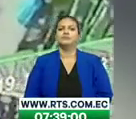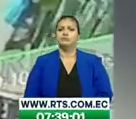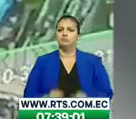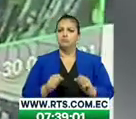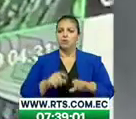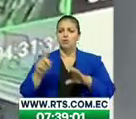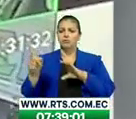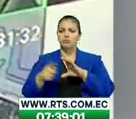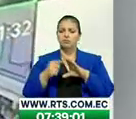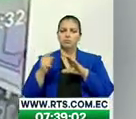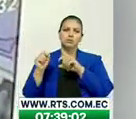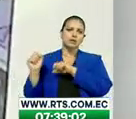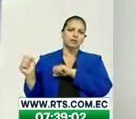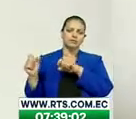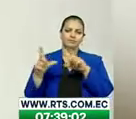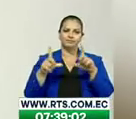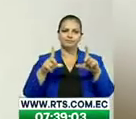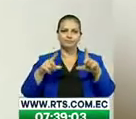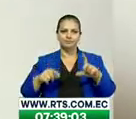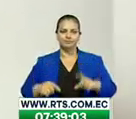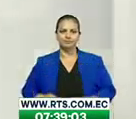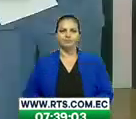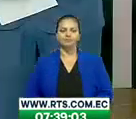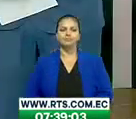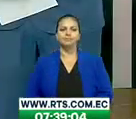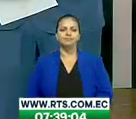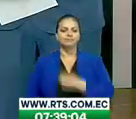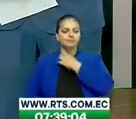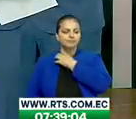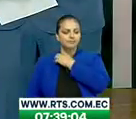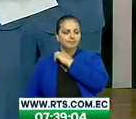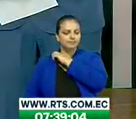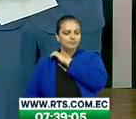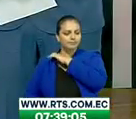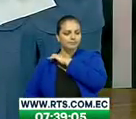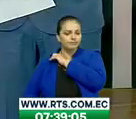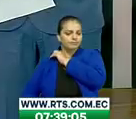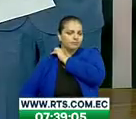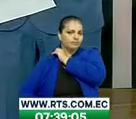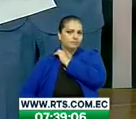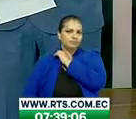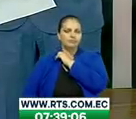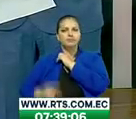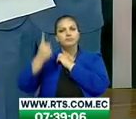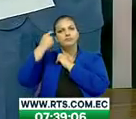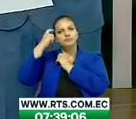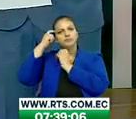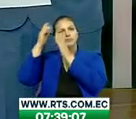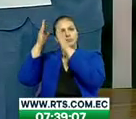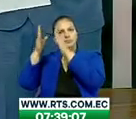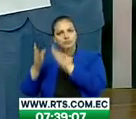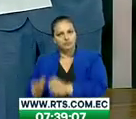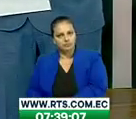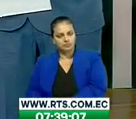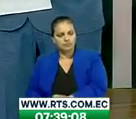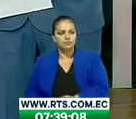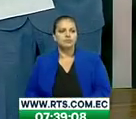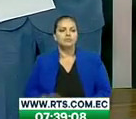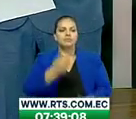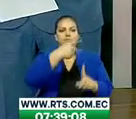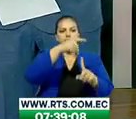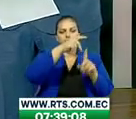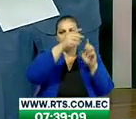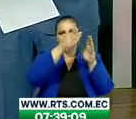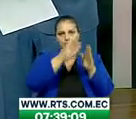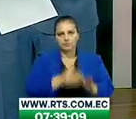mostrarlos a todos ustedes, amables televidentes. Y ahora queremos contarles que el gobernador del Guayas se reunió con el prefecto de la provincia y con